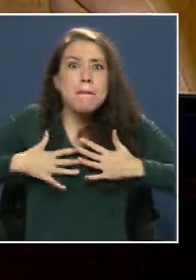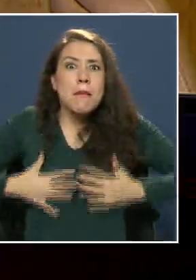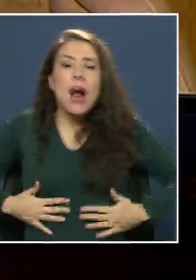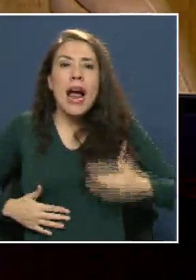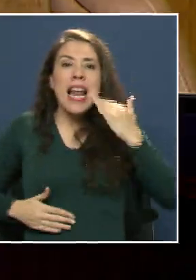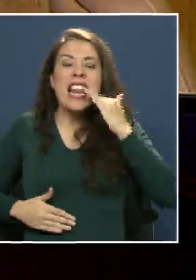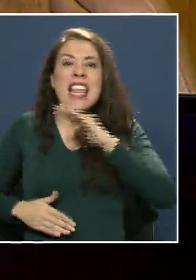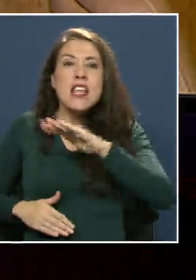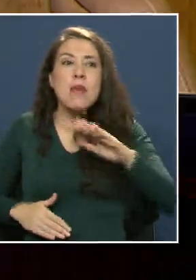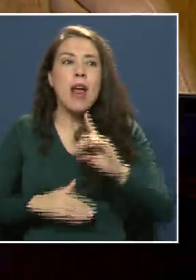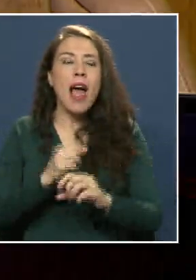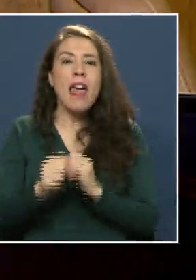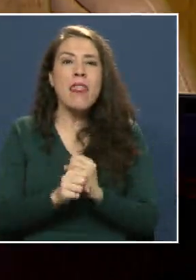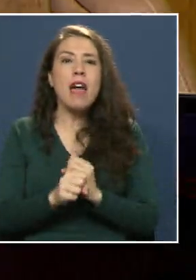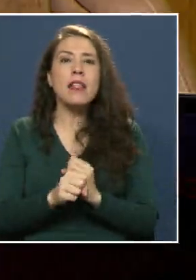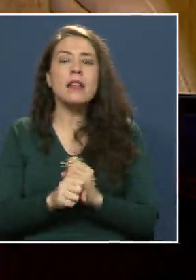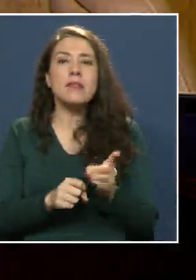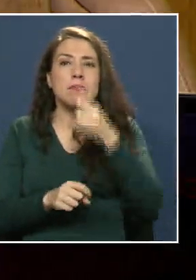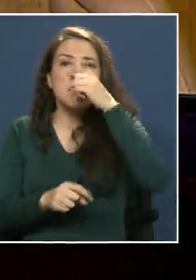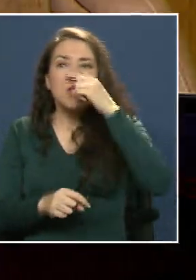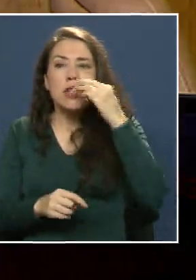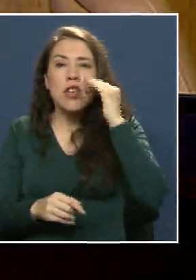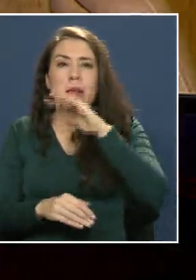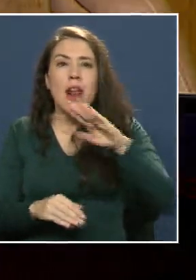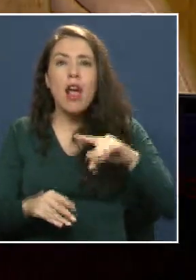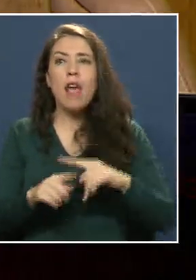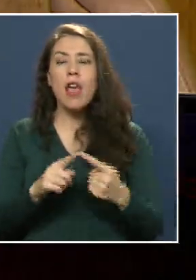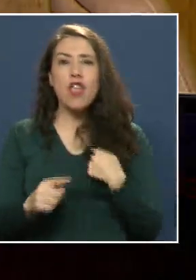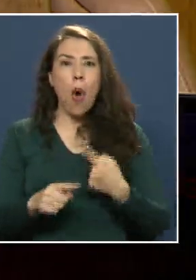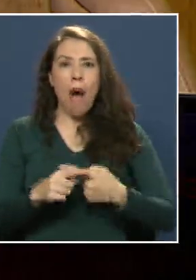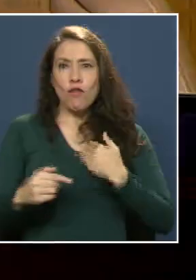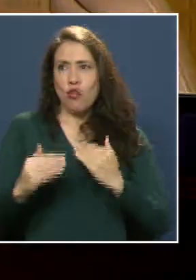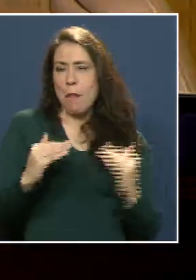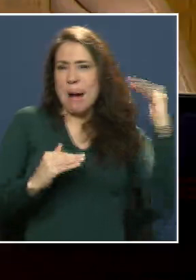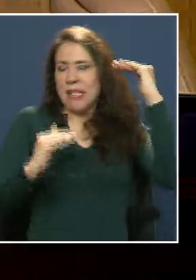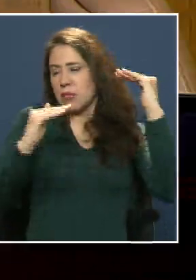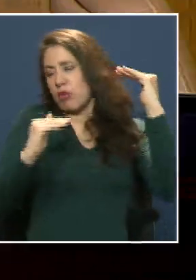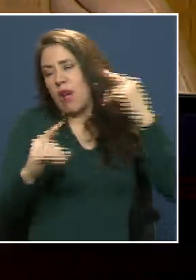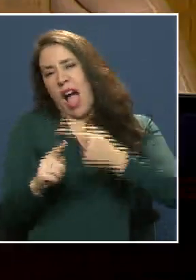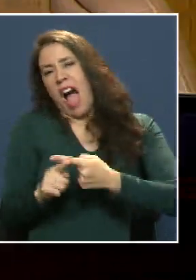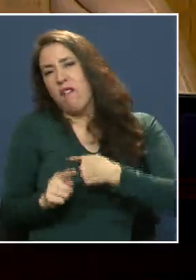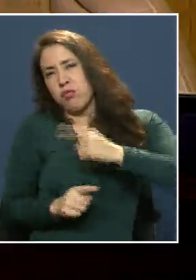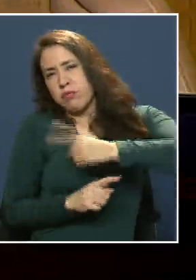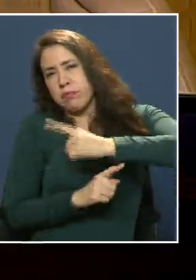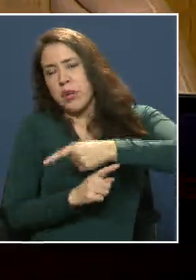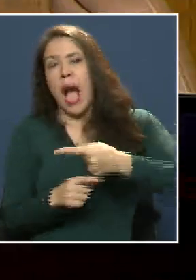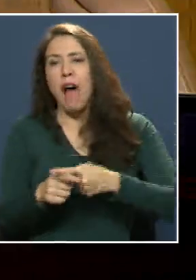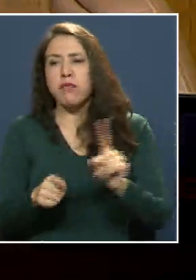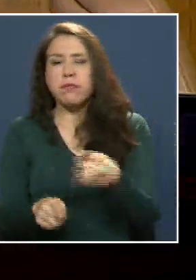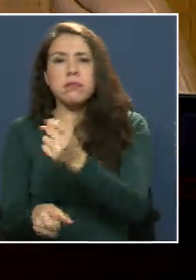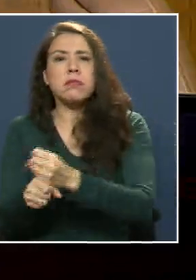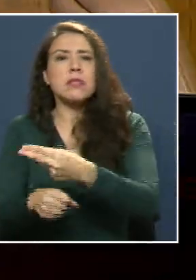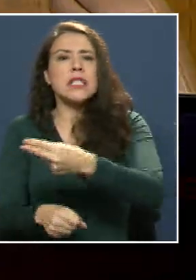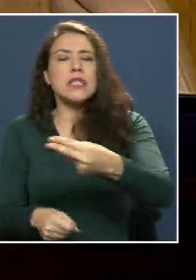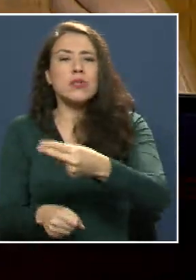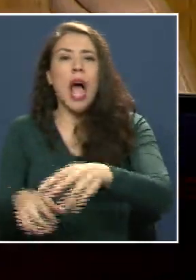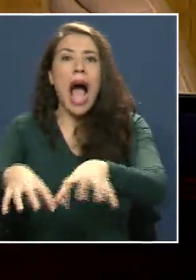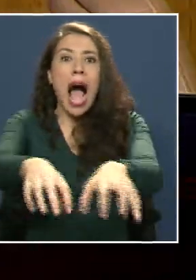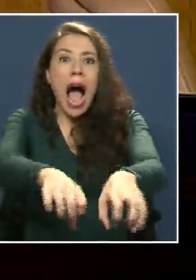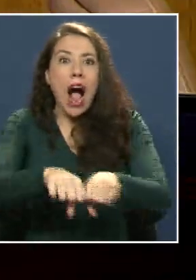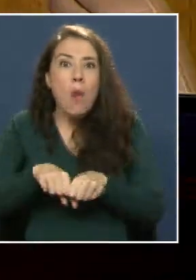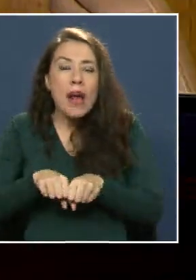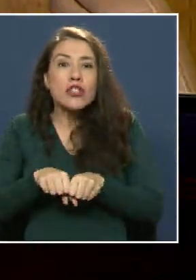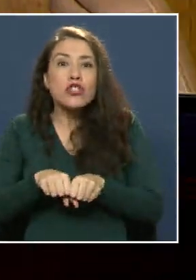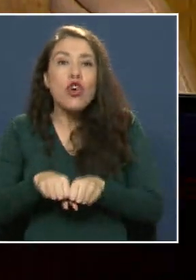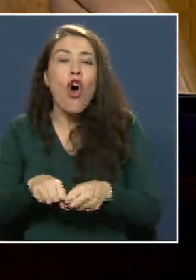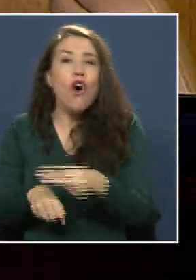de la prostitución de menores, del que abusa de la posición de poder para la explotación sexual, del secuestro con violación